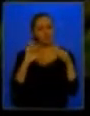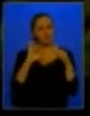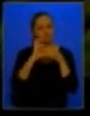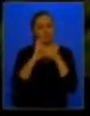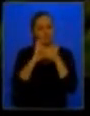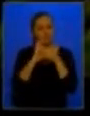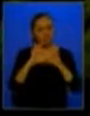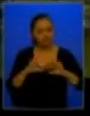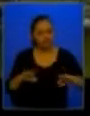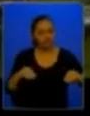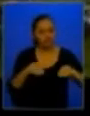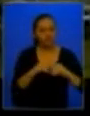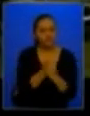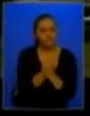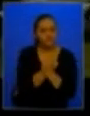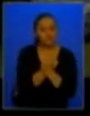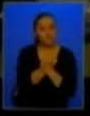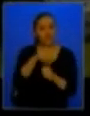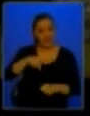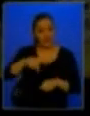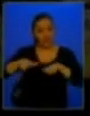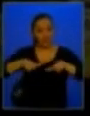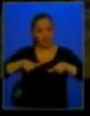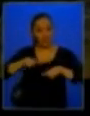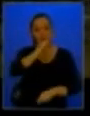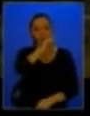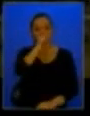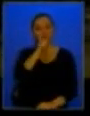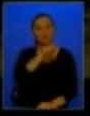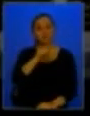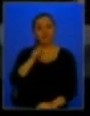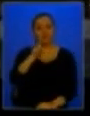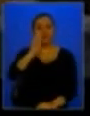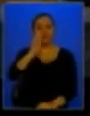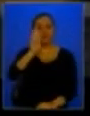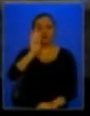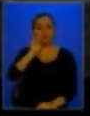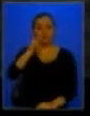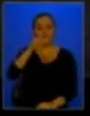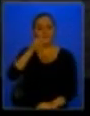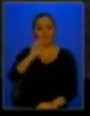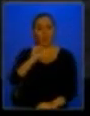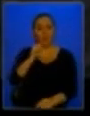tierra. Sumbawa, un sitio donde el ser humano y la naturaleza